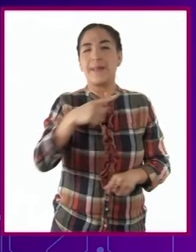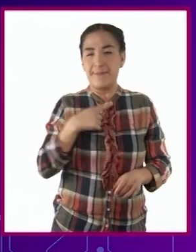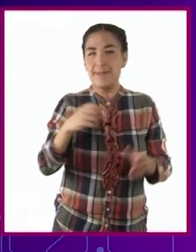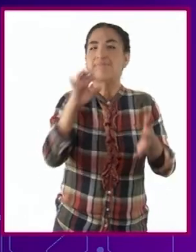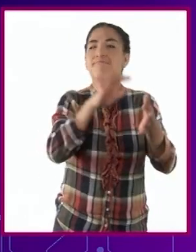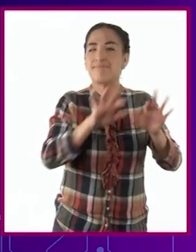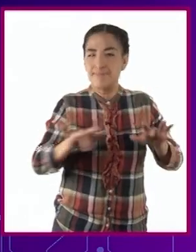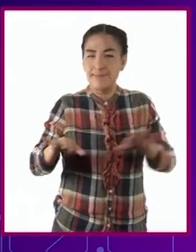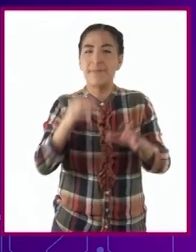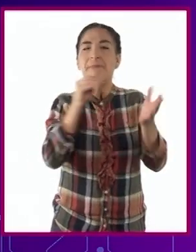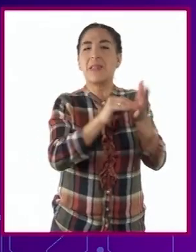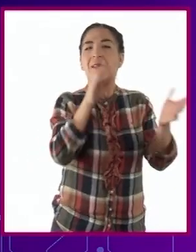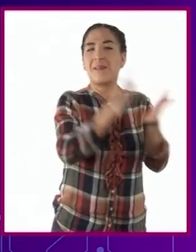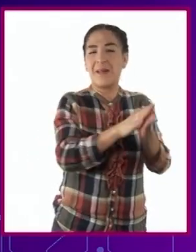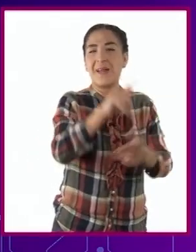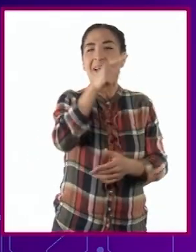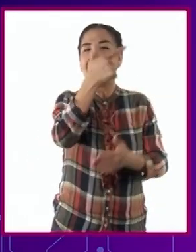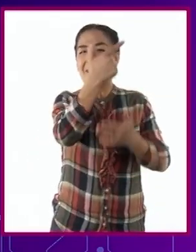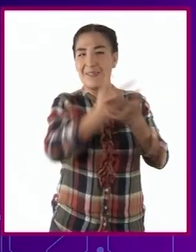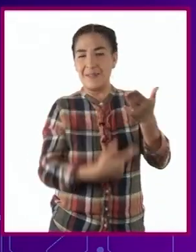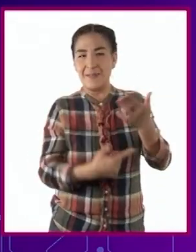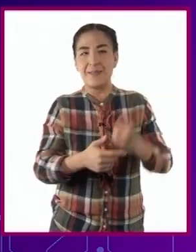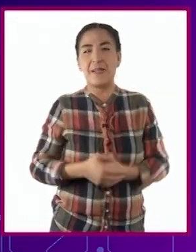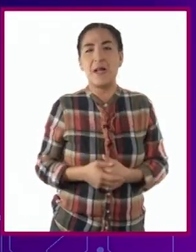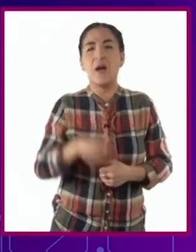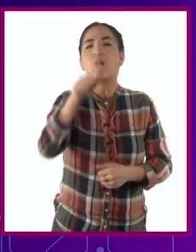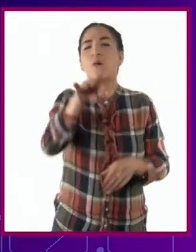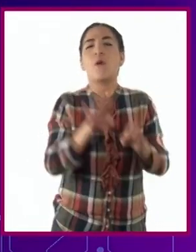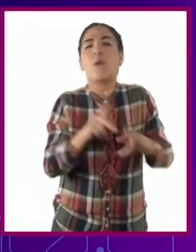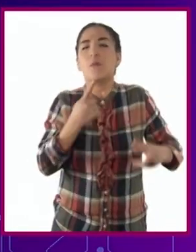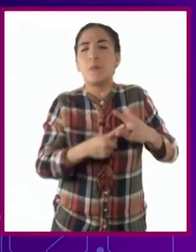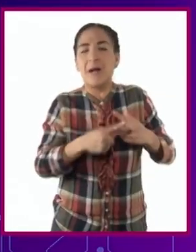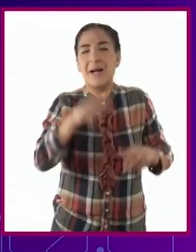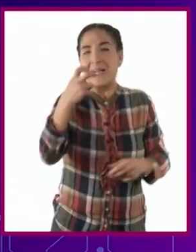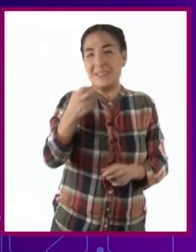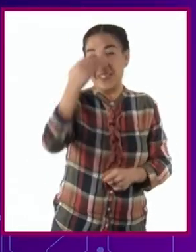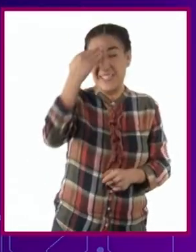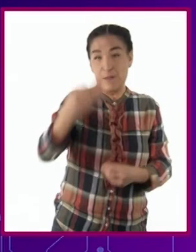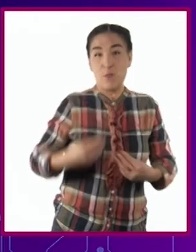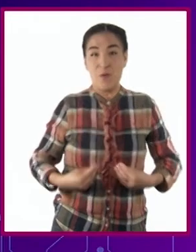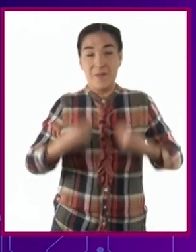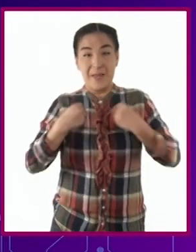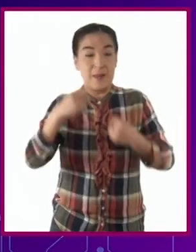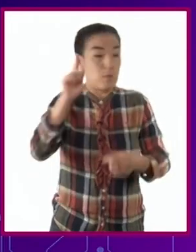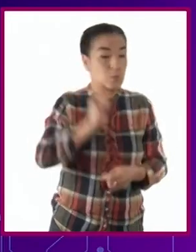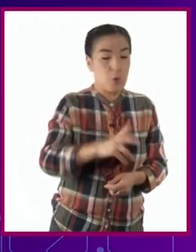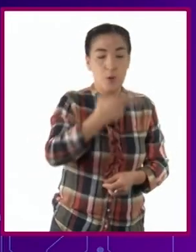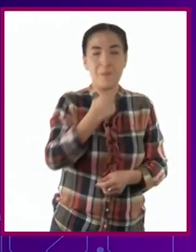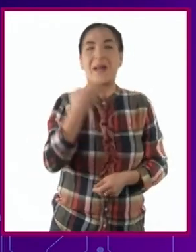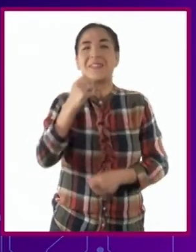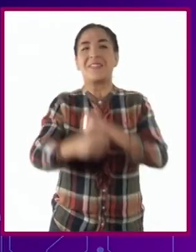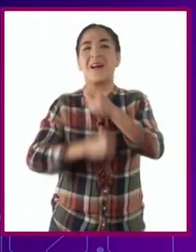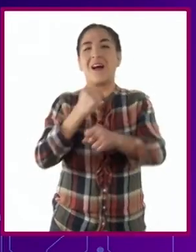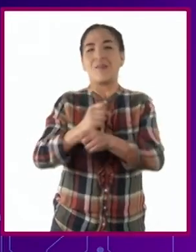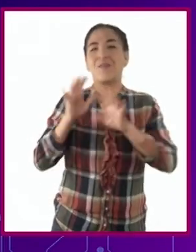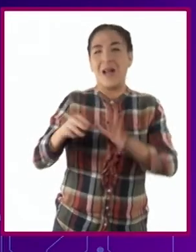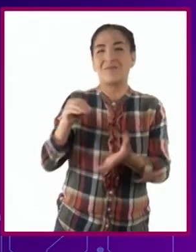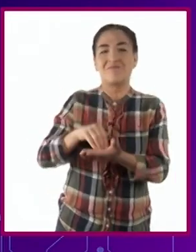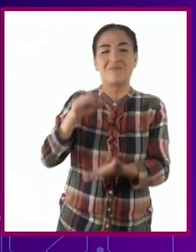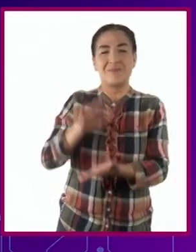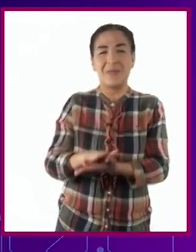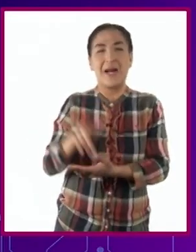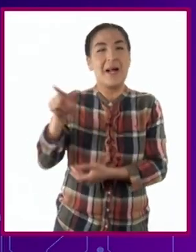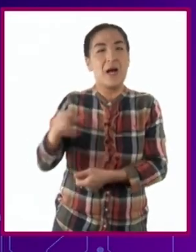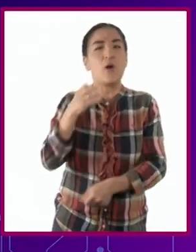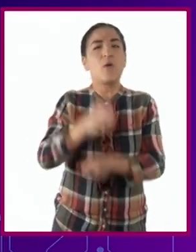de líneas. Calculemos el promedio de la esperanza de vida para hombres y mujeres de los años registrados. Para